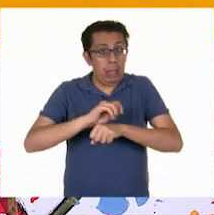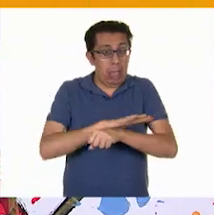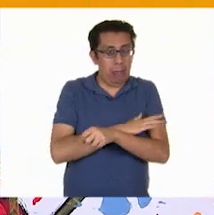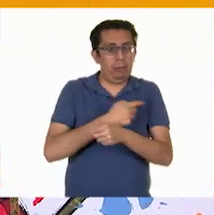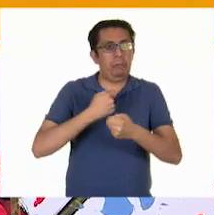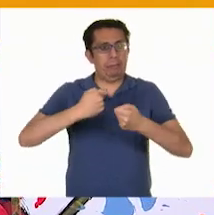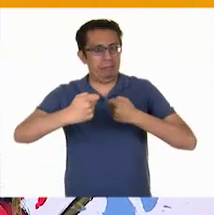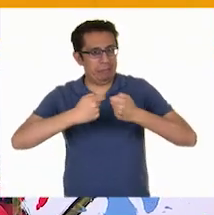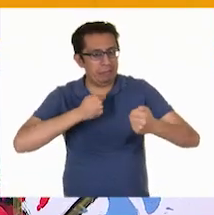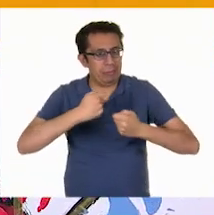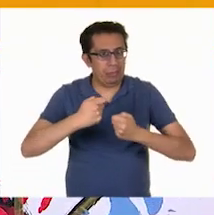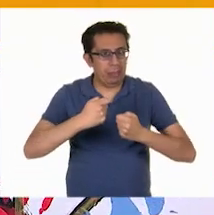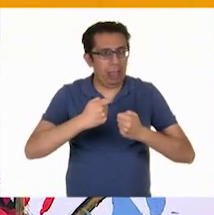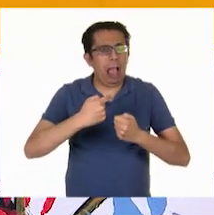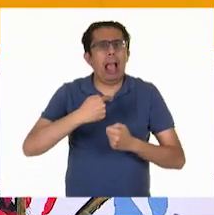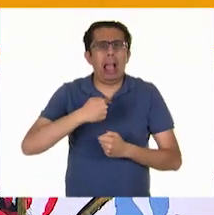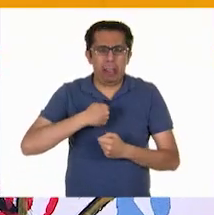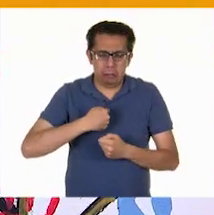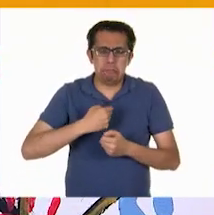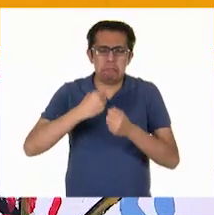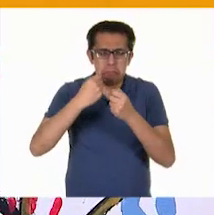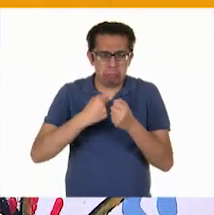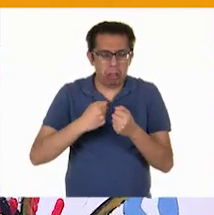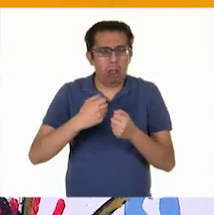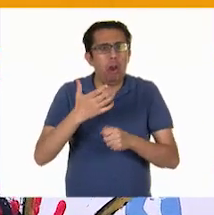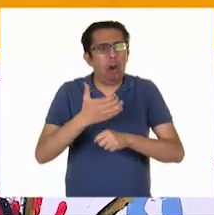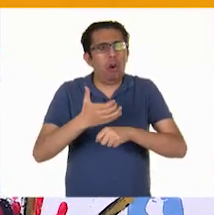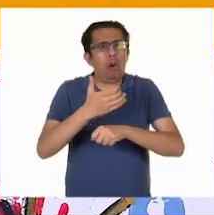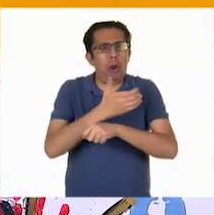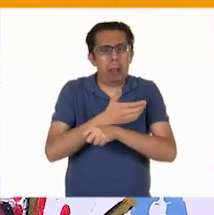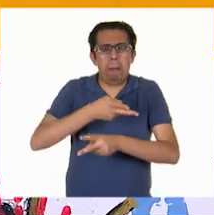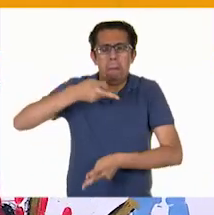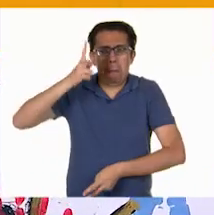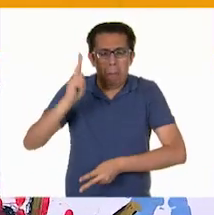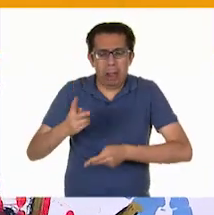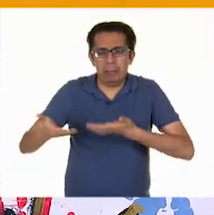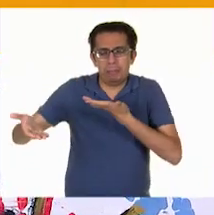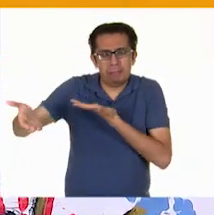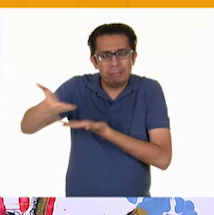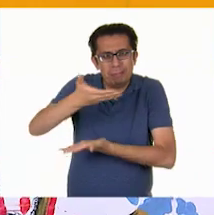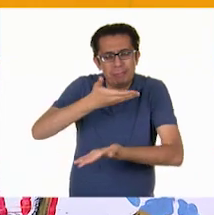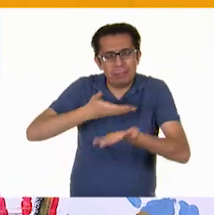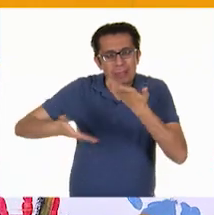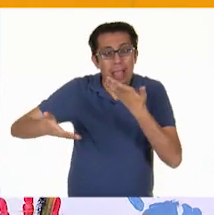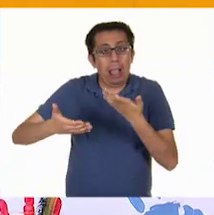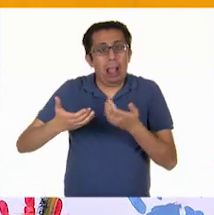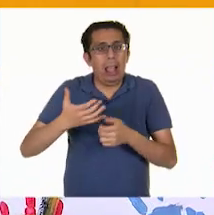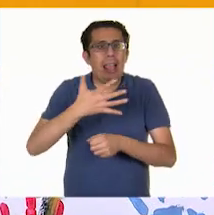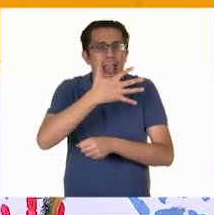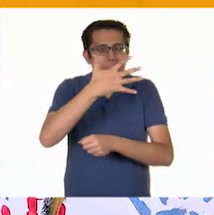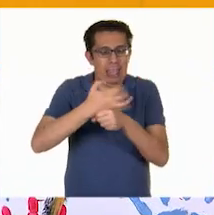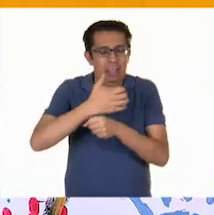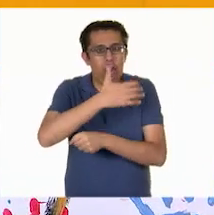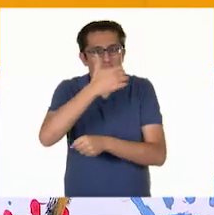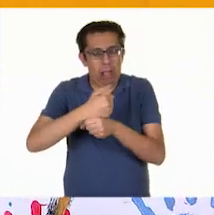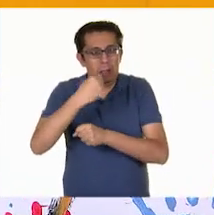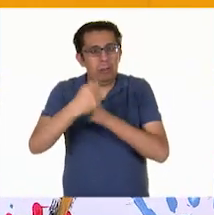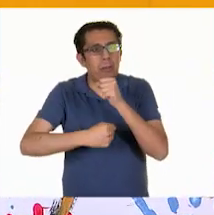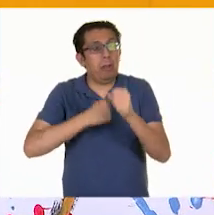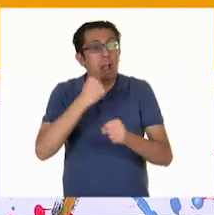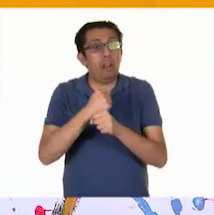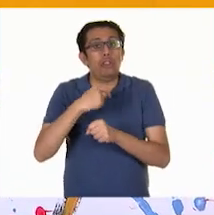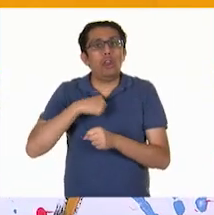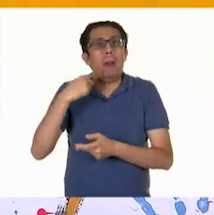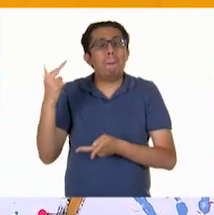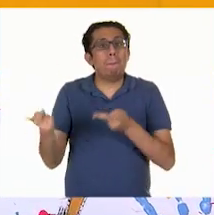pero voy a dialogar con mis compañeras y compañeros de quinto y sexto grado. Les voy a preguntar a